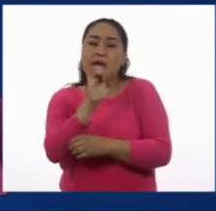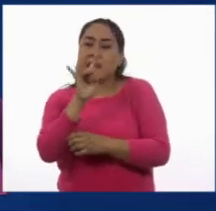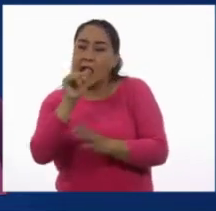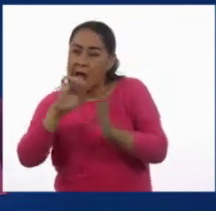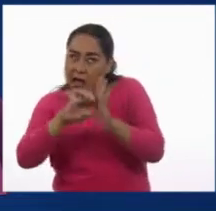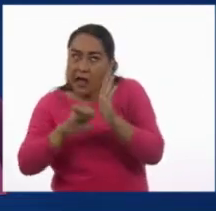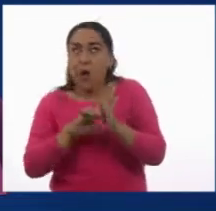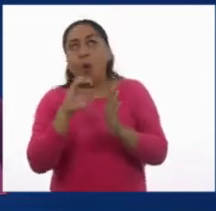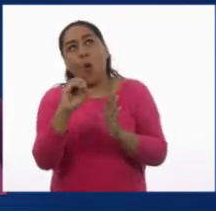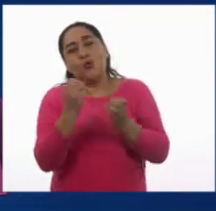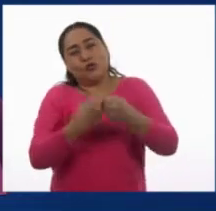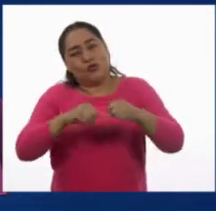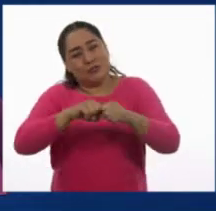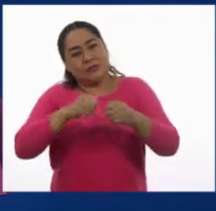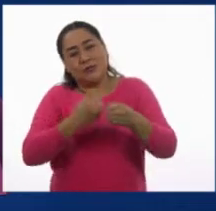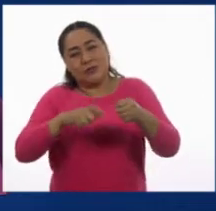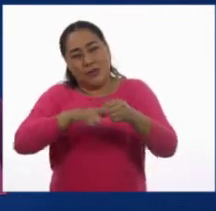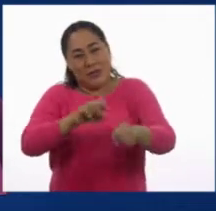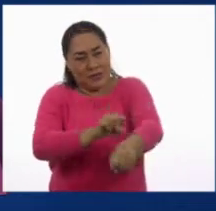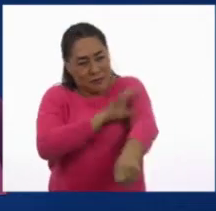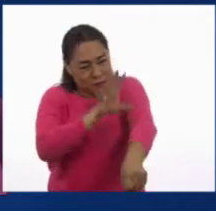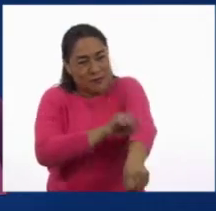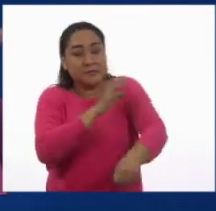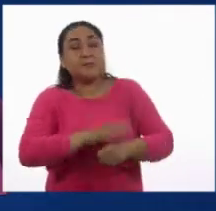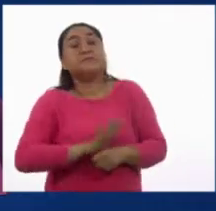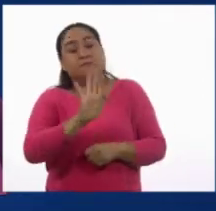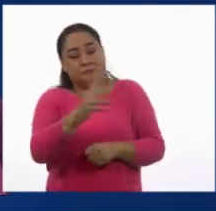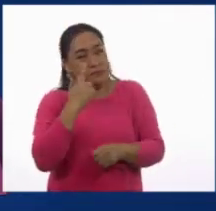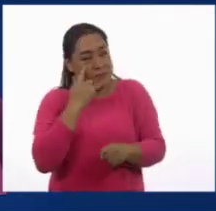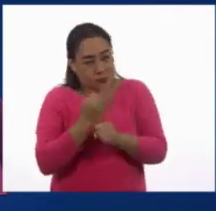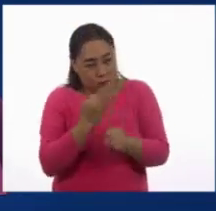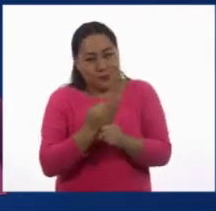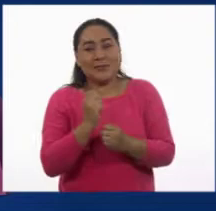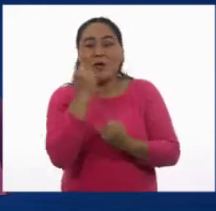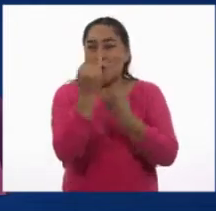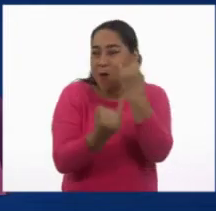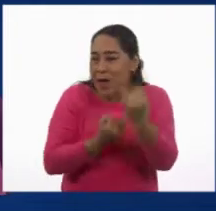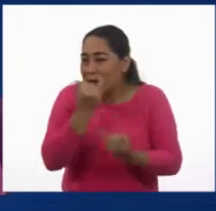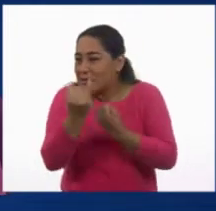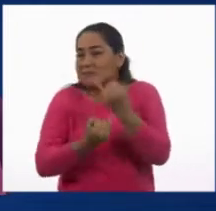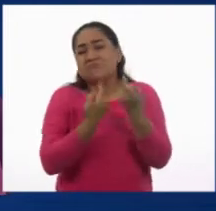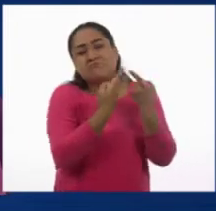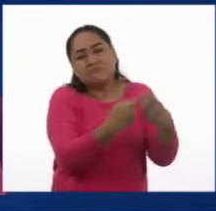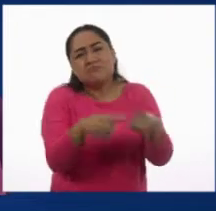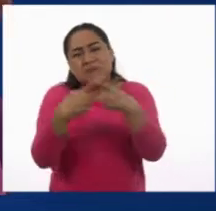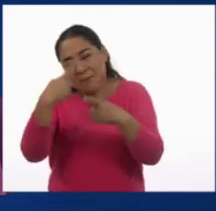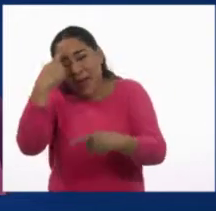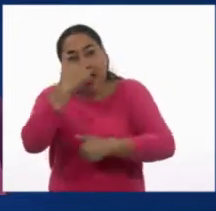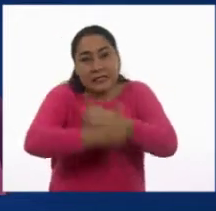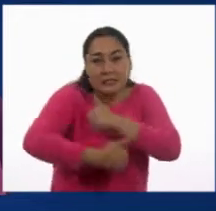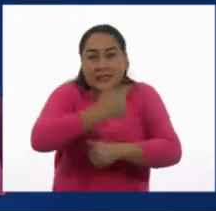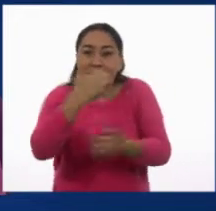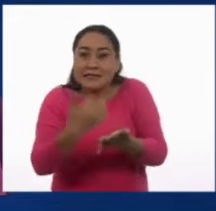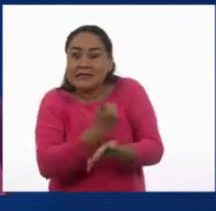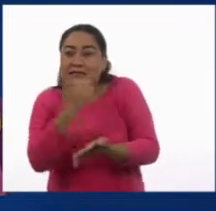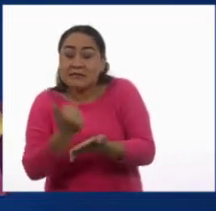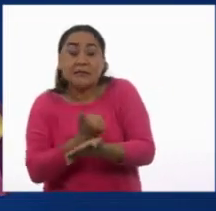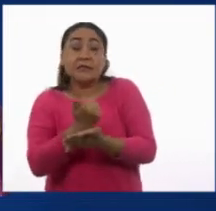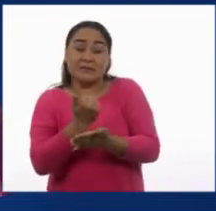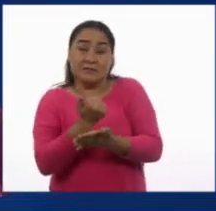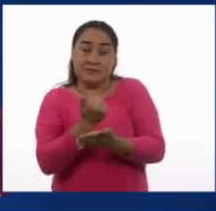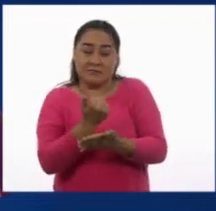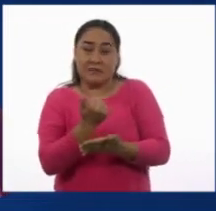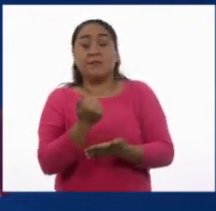Pero por ahora basta decir que muchos de los juegos y situaciones de competencia con que nos divertimos realmente tienen su origen